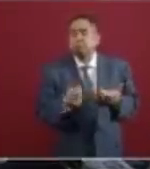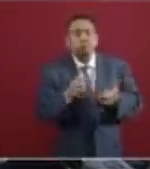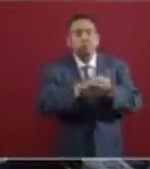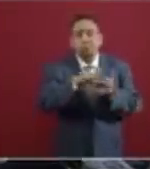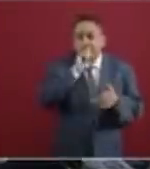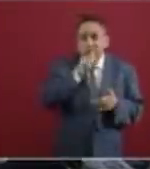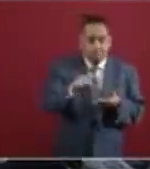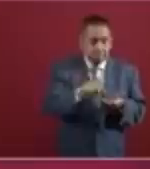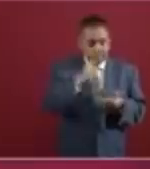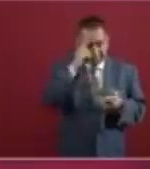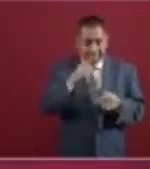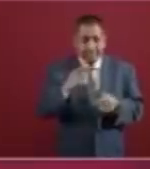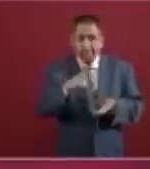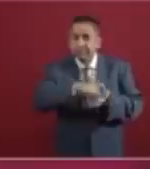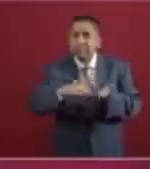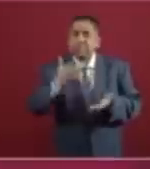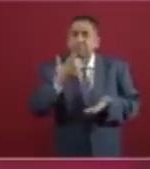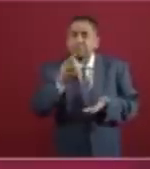medicinas.